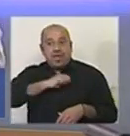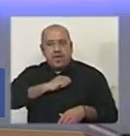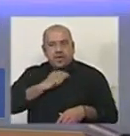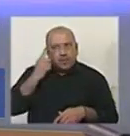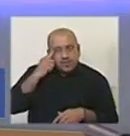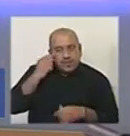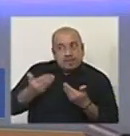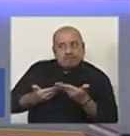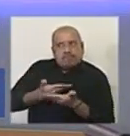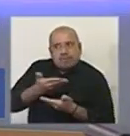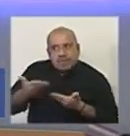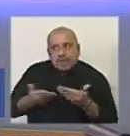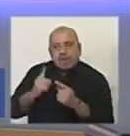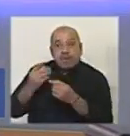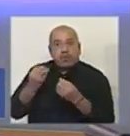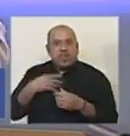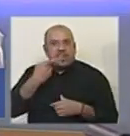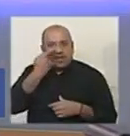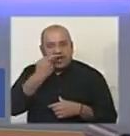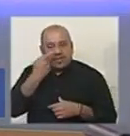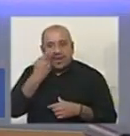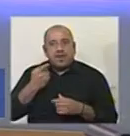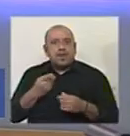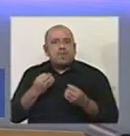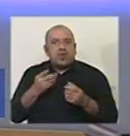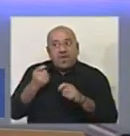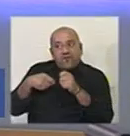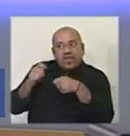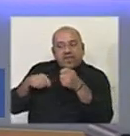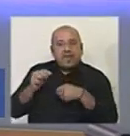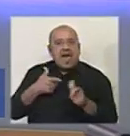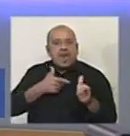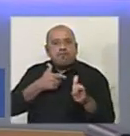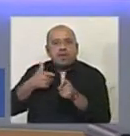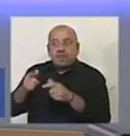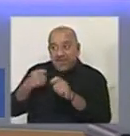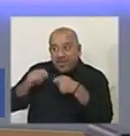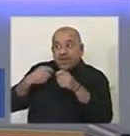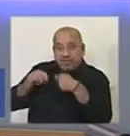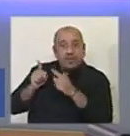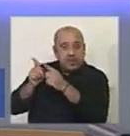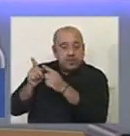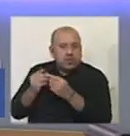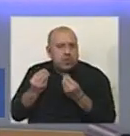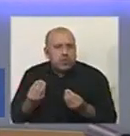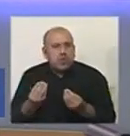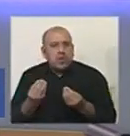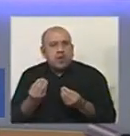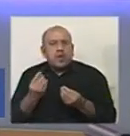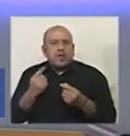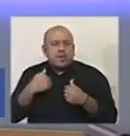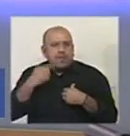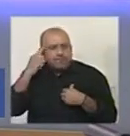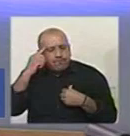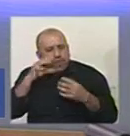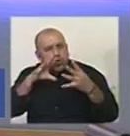defender ante el Parlamento de nuestro país porque tenía que seguir vendiendo estas armas. Y uno puede comprender las presiones que recibe también de las